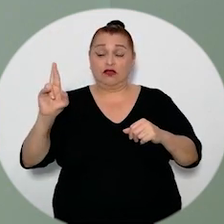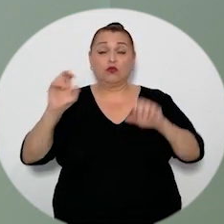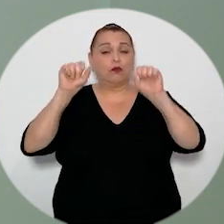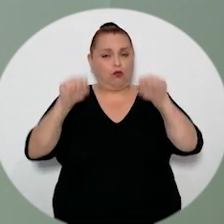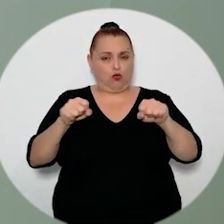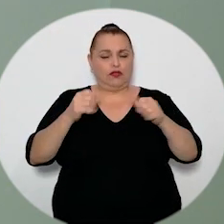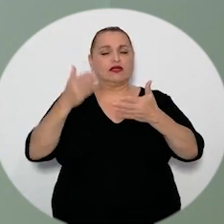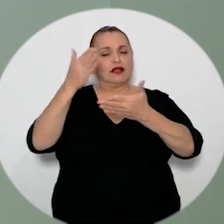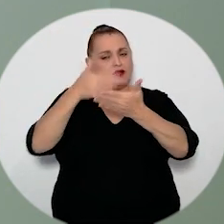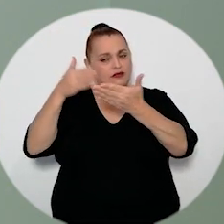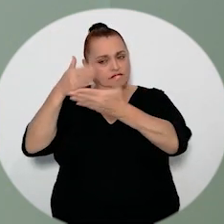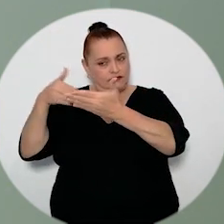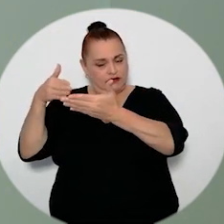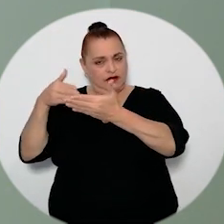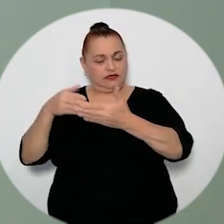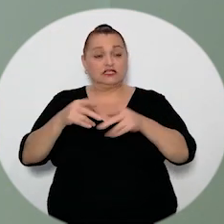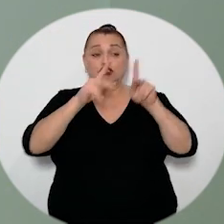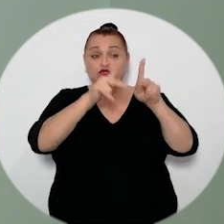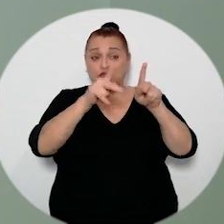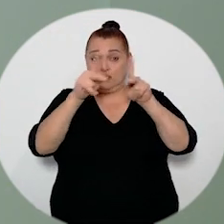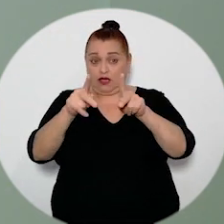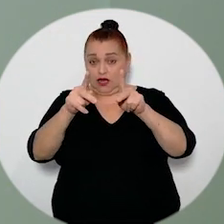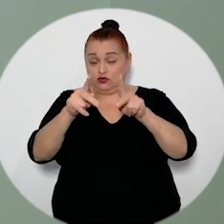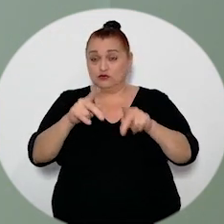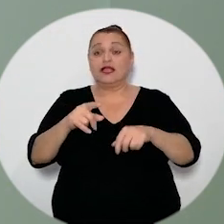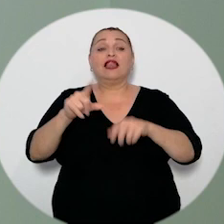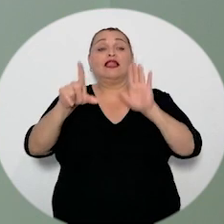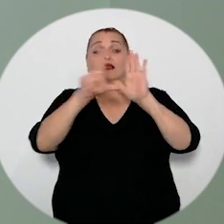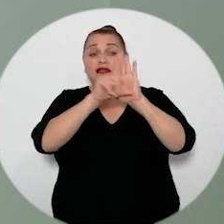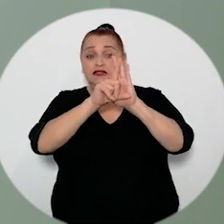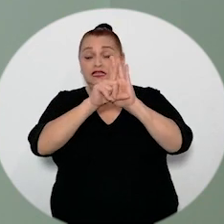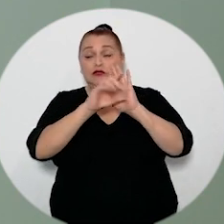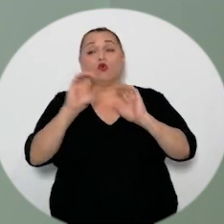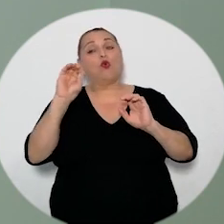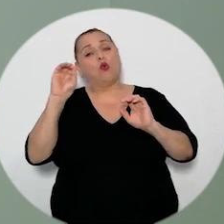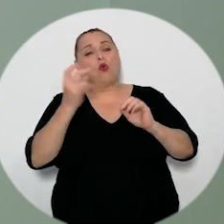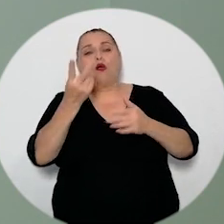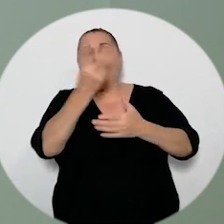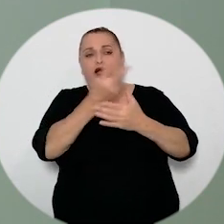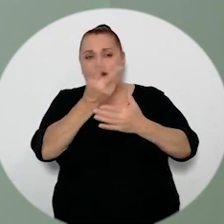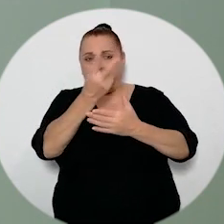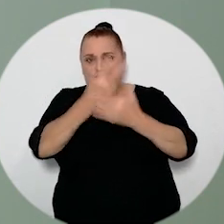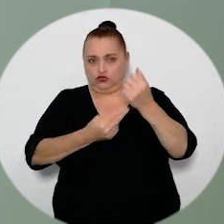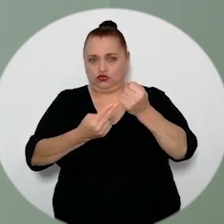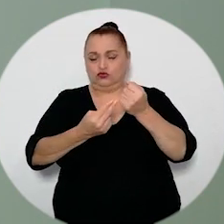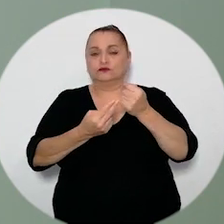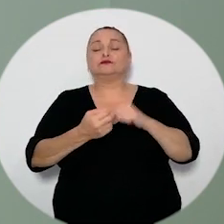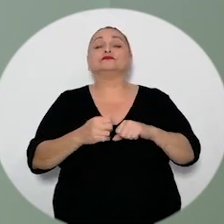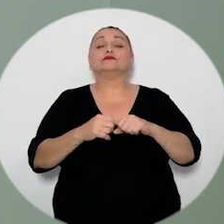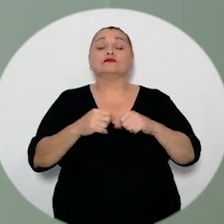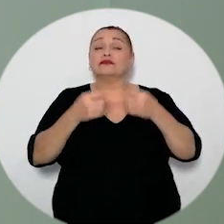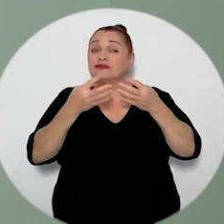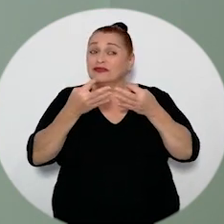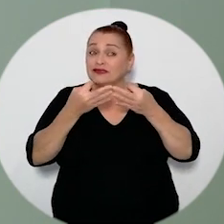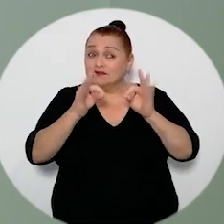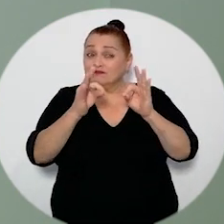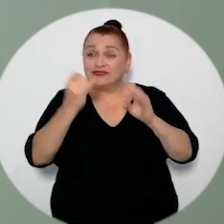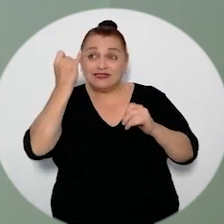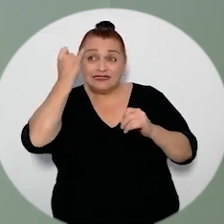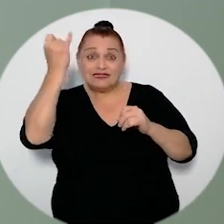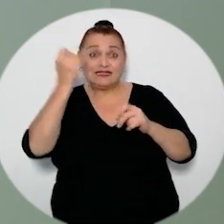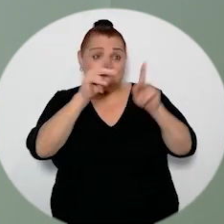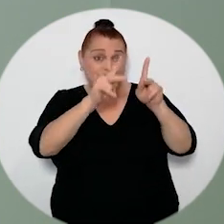referendos pueden clasificarse como ciudadanos, legislativos o mancomunados. Tratándose